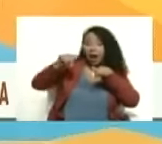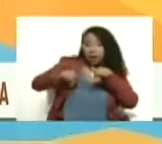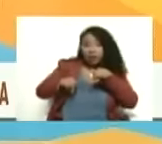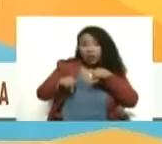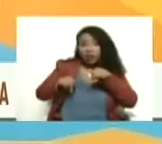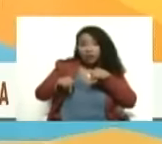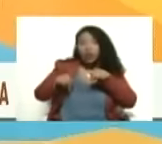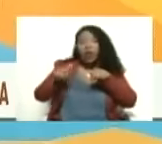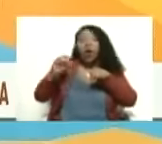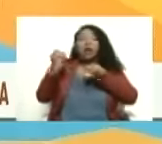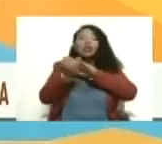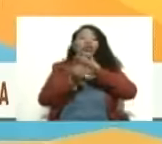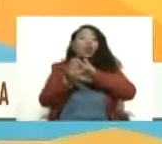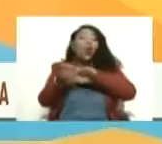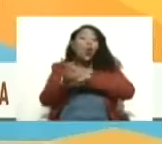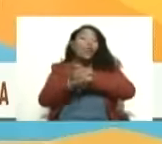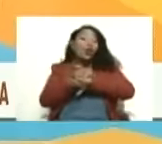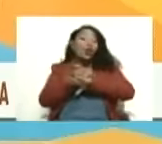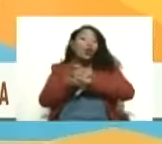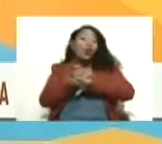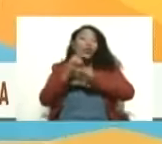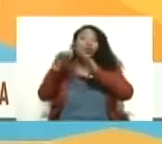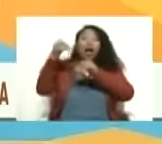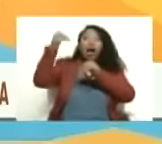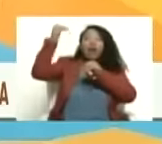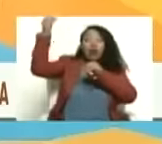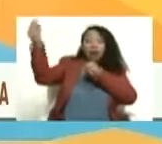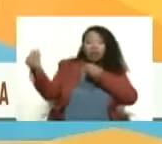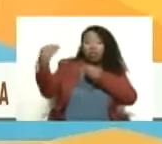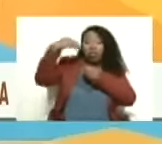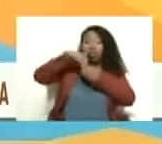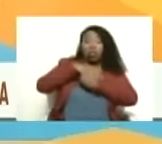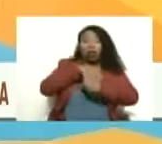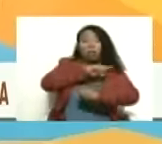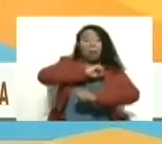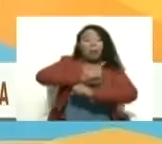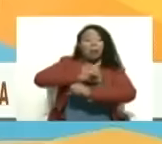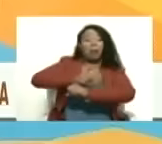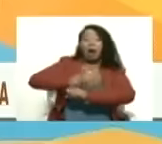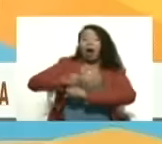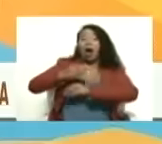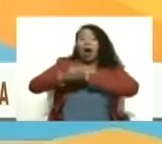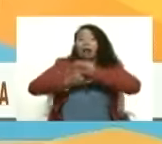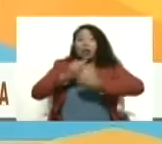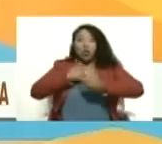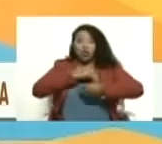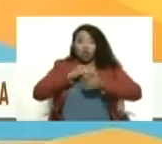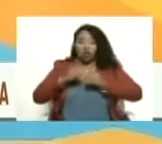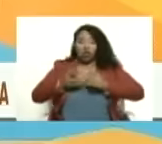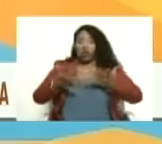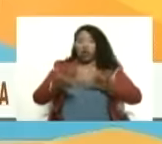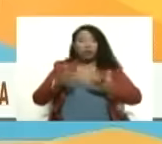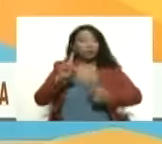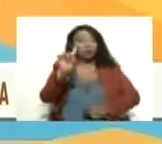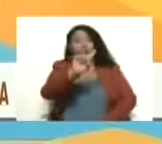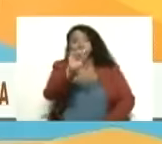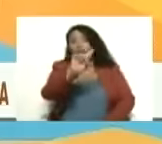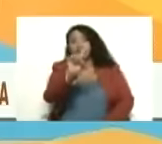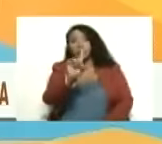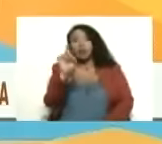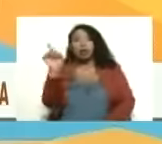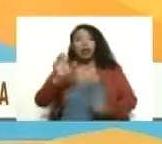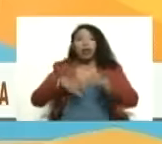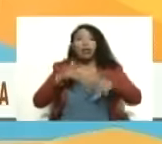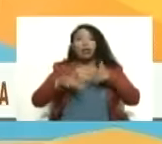ningún ente ningún gobierno ningun institución extranjera a dictar noos qué debemos hacer o qué no debemos hacer son actos según lo que